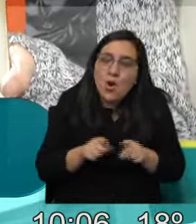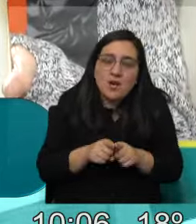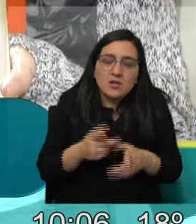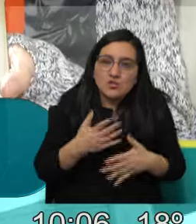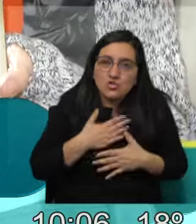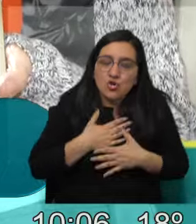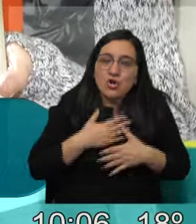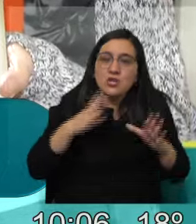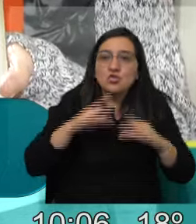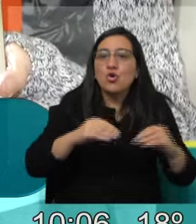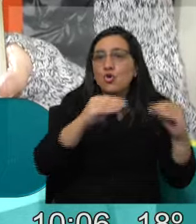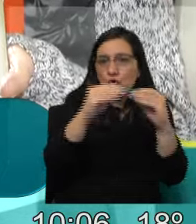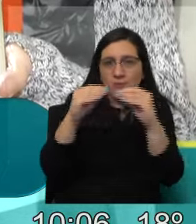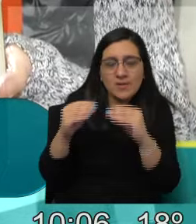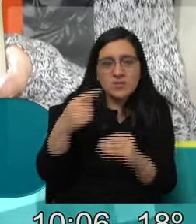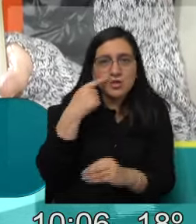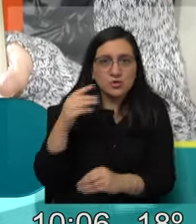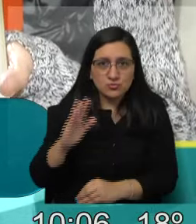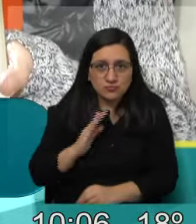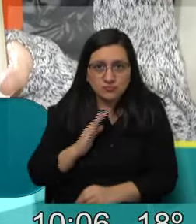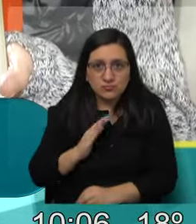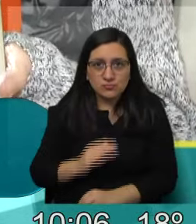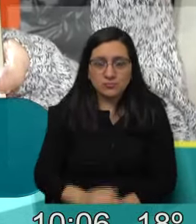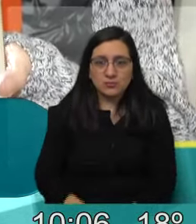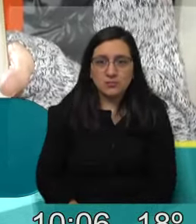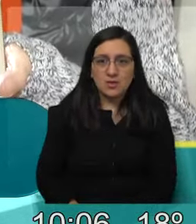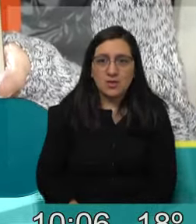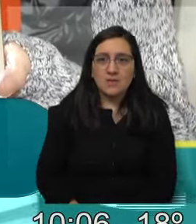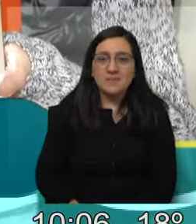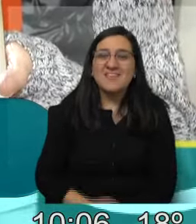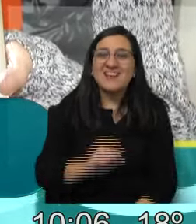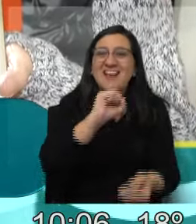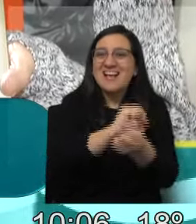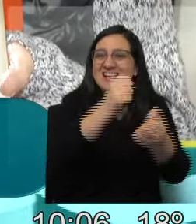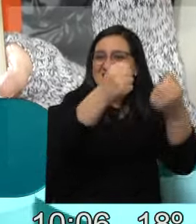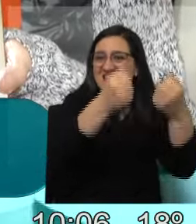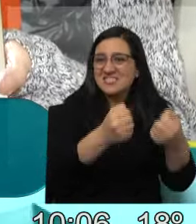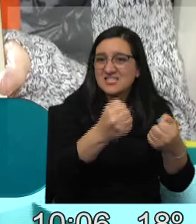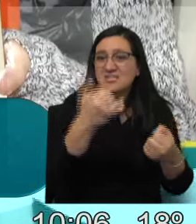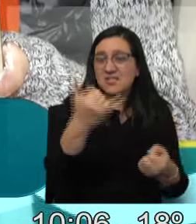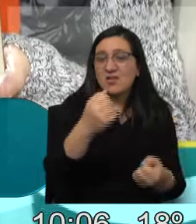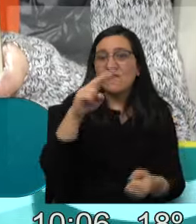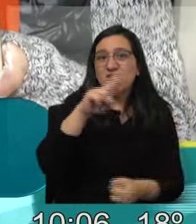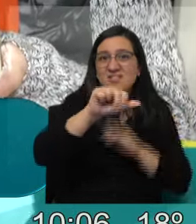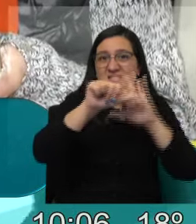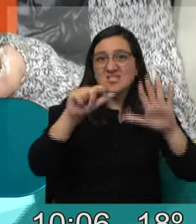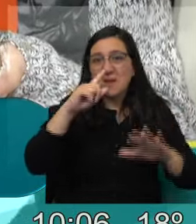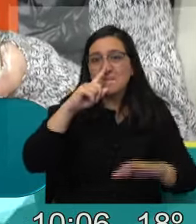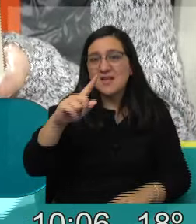y todos los compañeros y las compañeras, de que las cárceles tengan